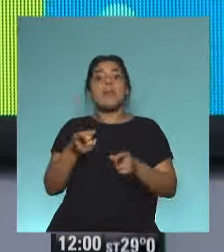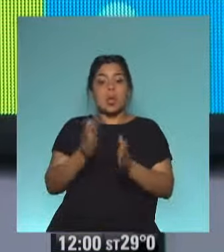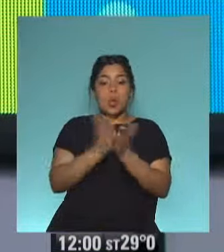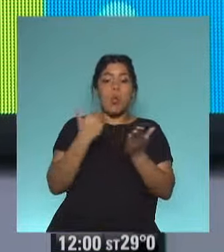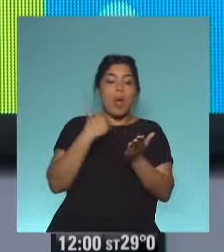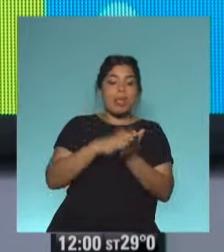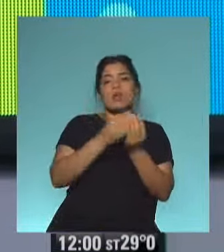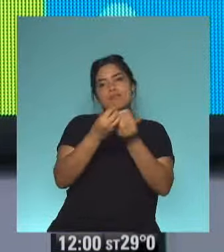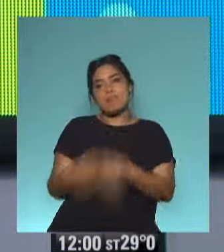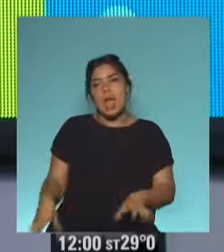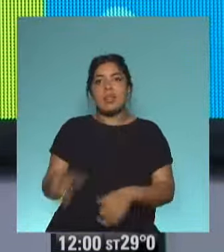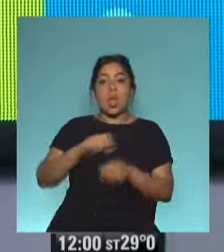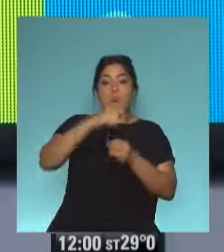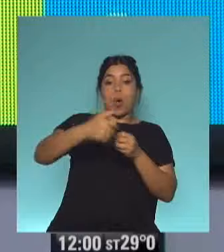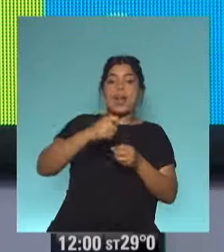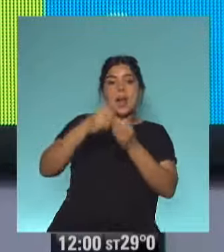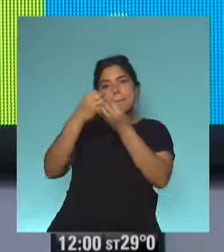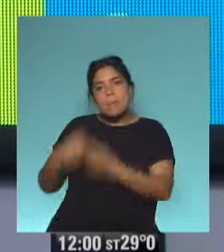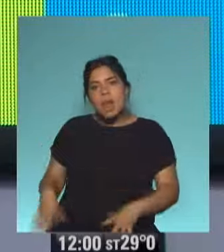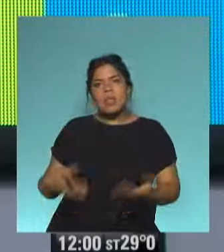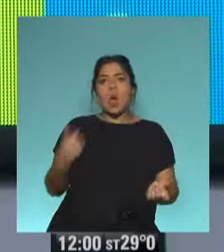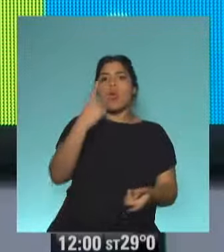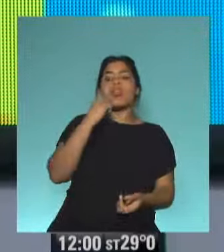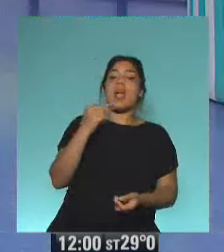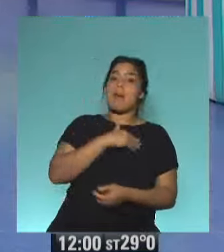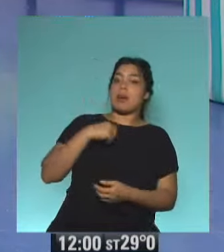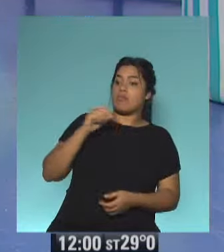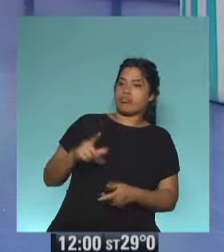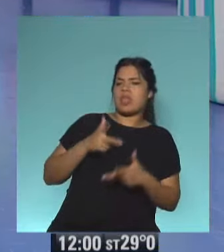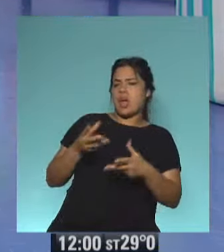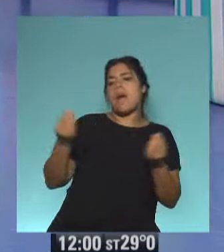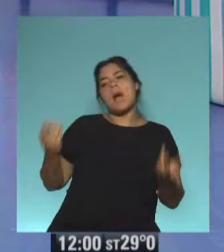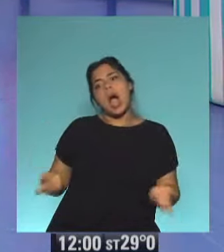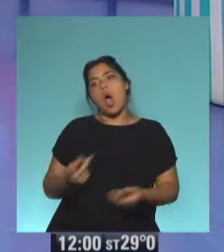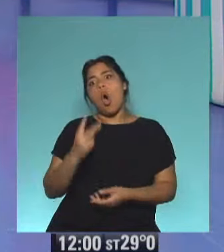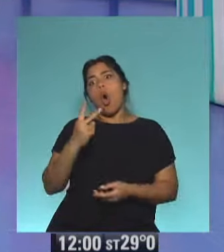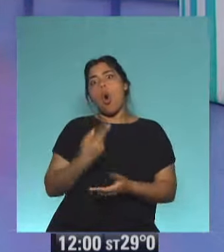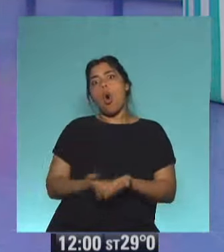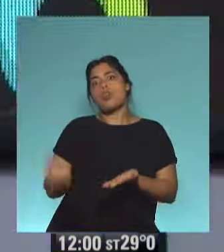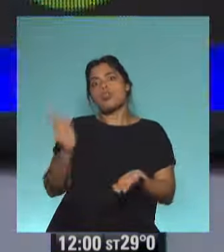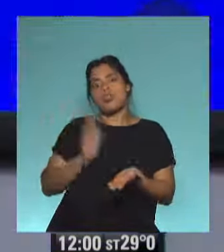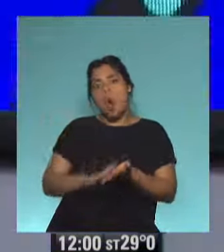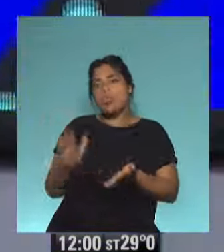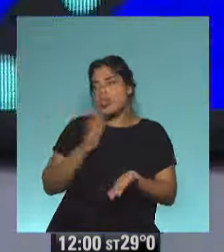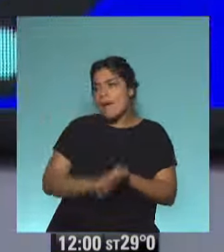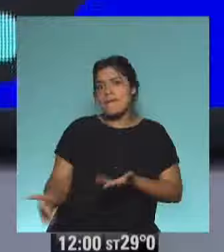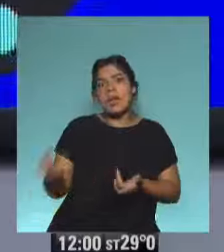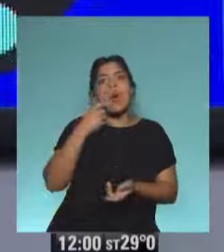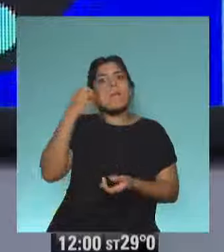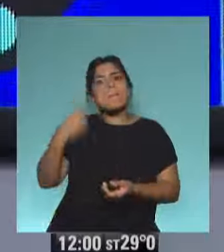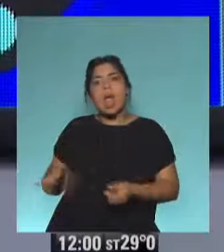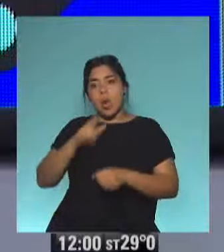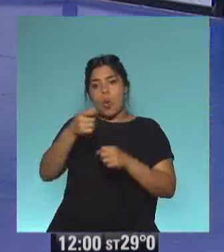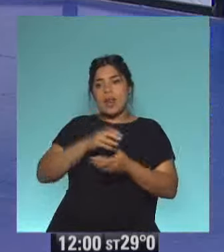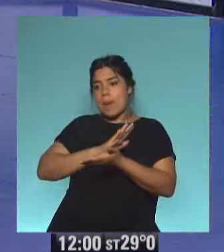en casa, mamá furiosa le dijo: nena, pero qué cosa. Segunda muela, quinta banana y cuarta hermana que vas perdiendo